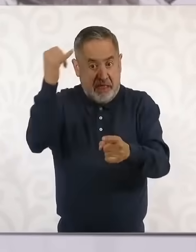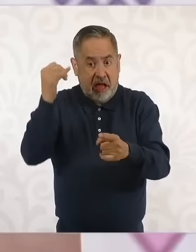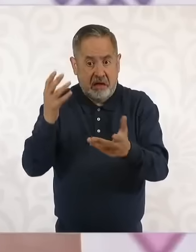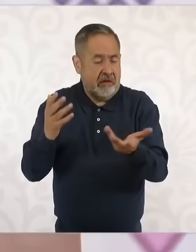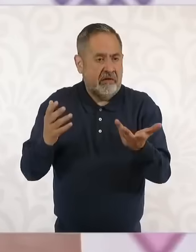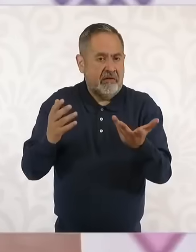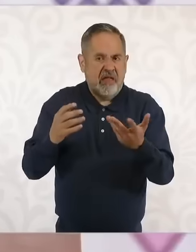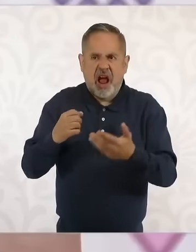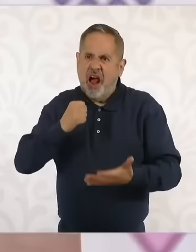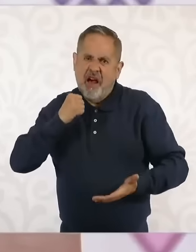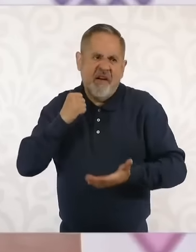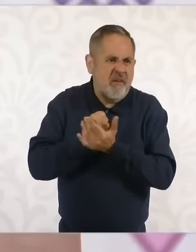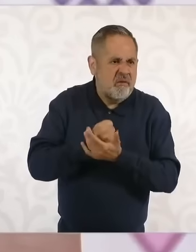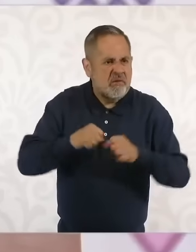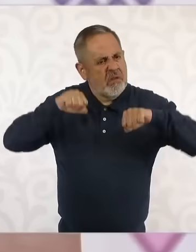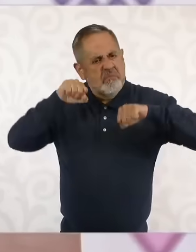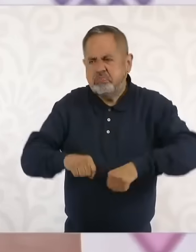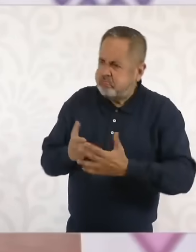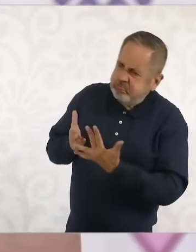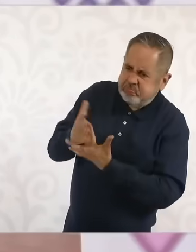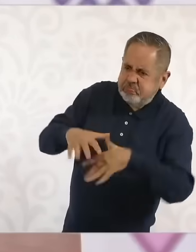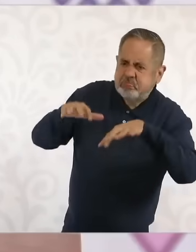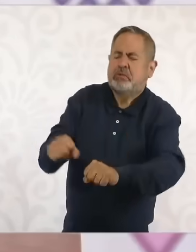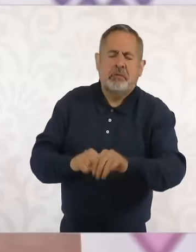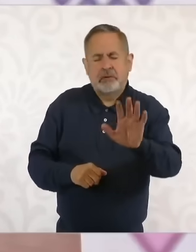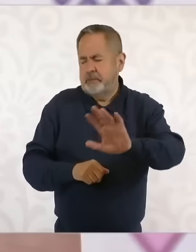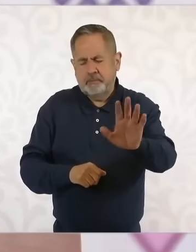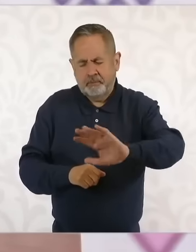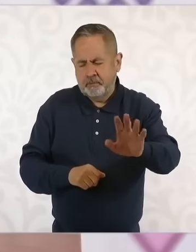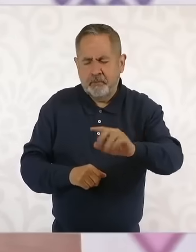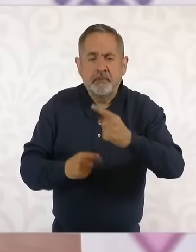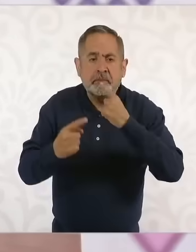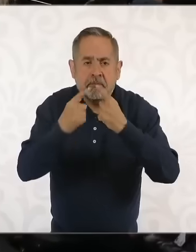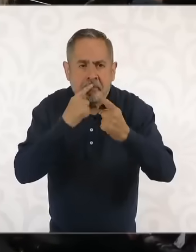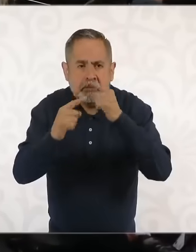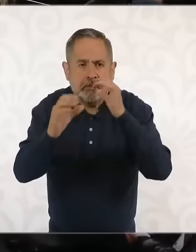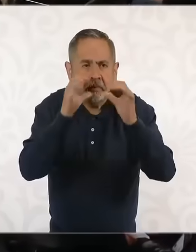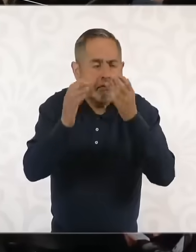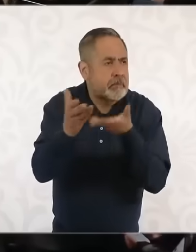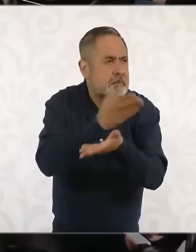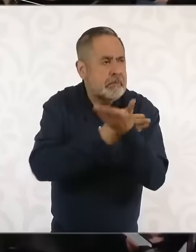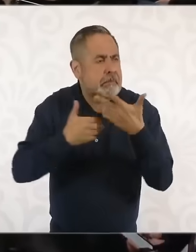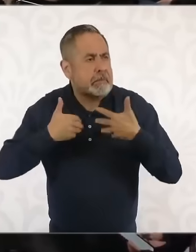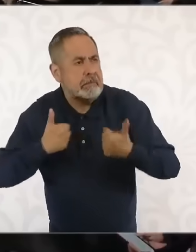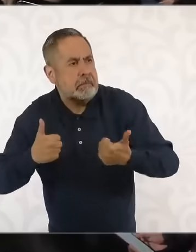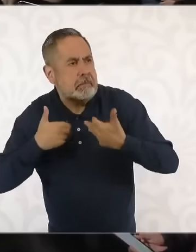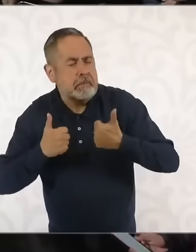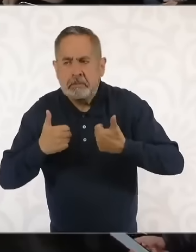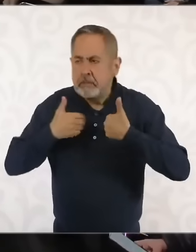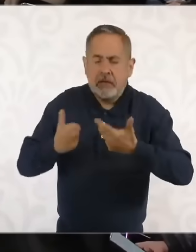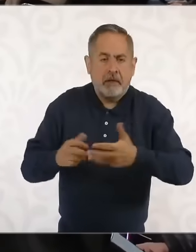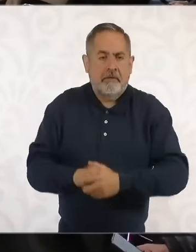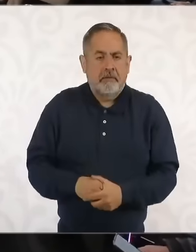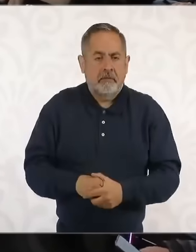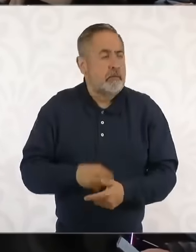ser por la fuerza, sino siempre con el diálogo y el entendimiento. El presidente Donald Trump atacó